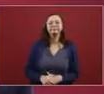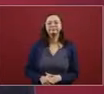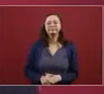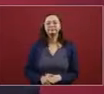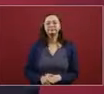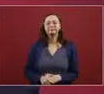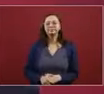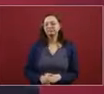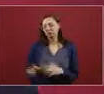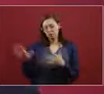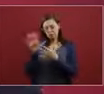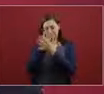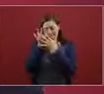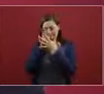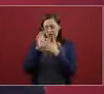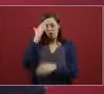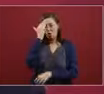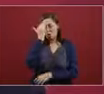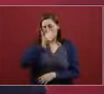las atrocidades,